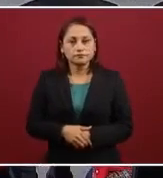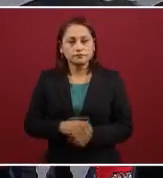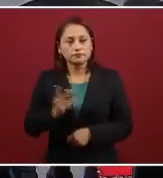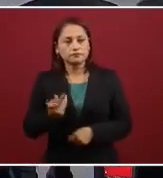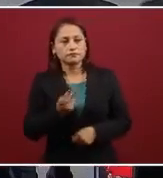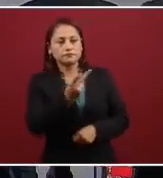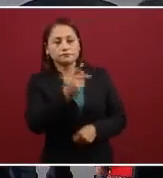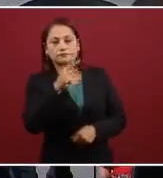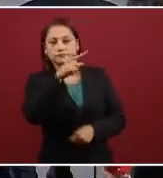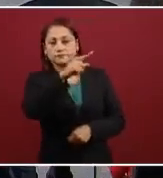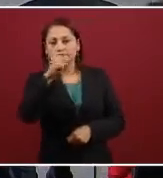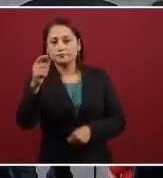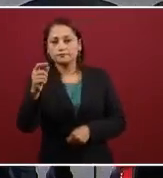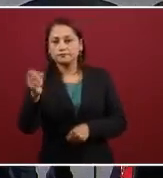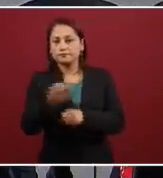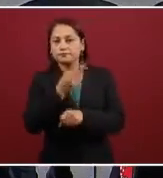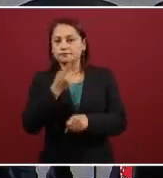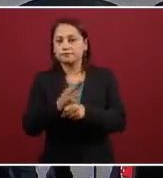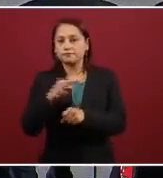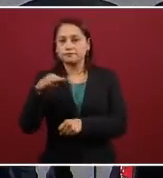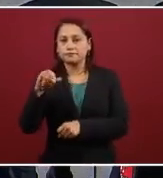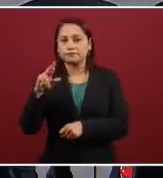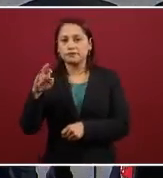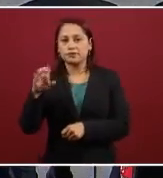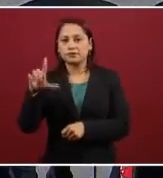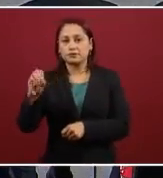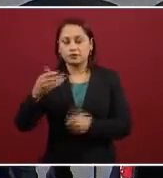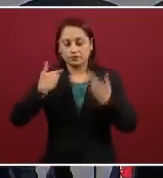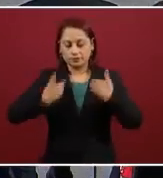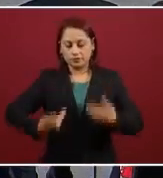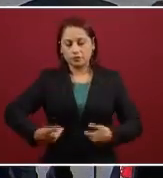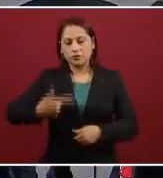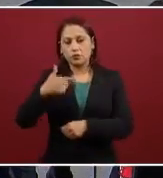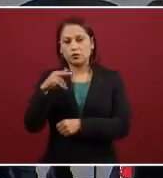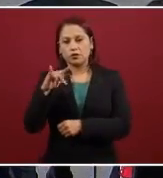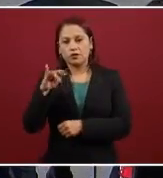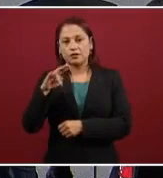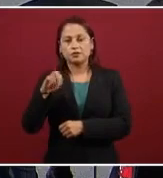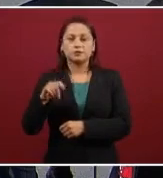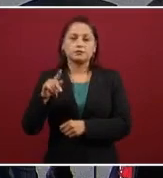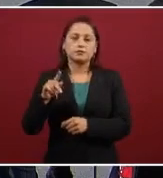Secretario Marcelo, por supuesto. Yoselin Gutiérrez de Politico.mx.